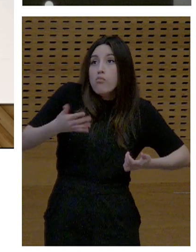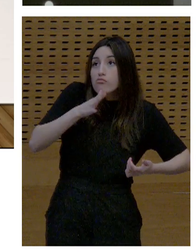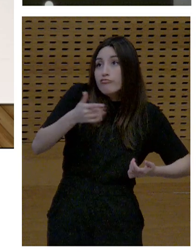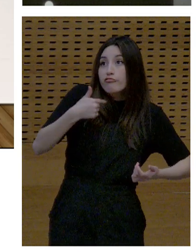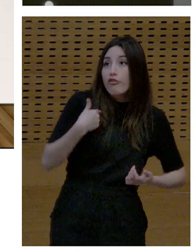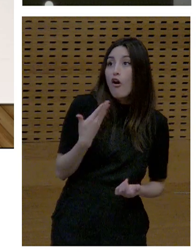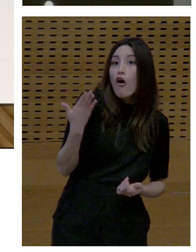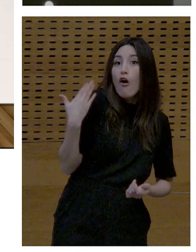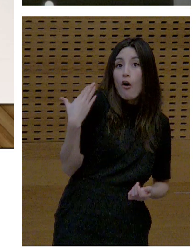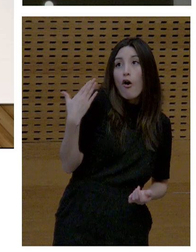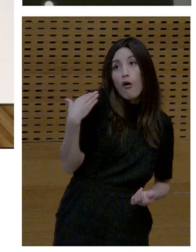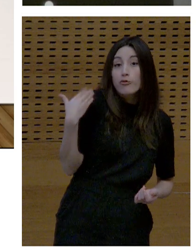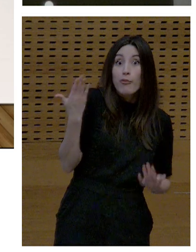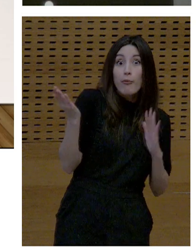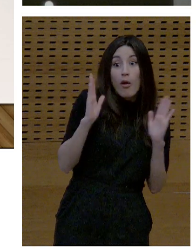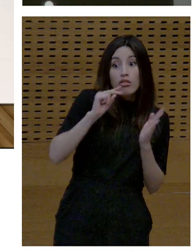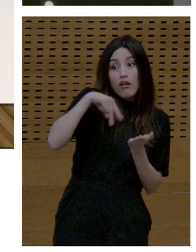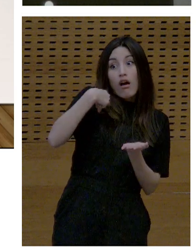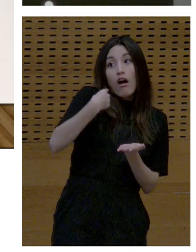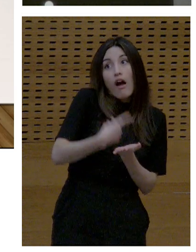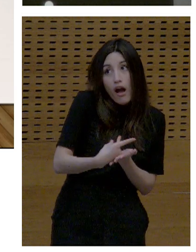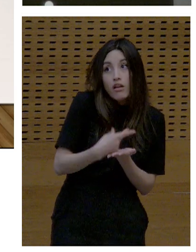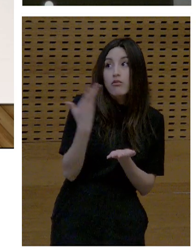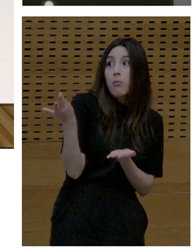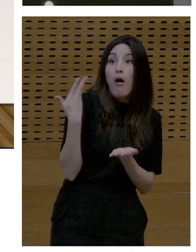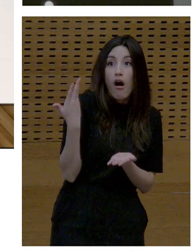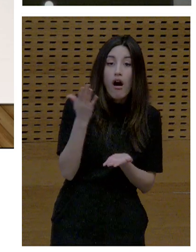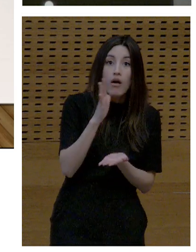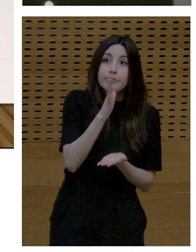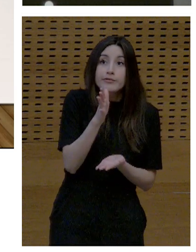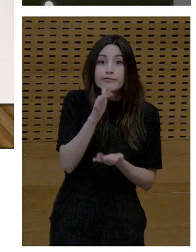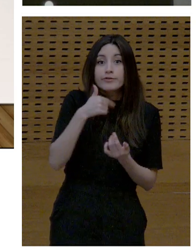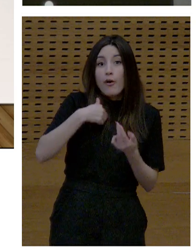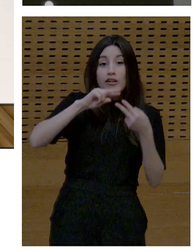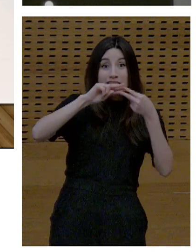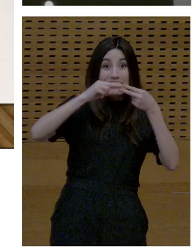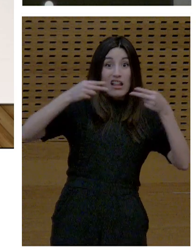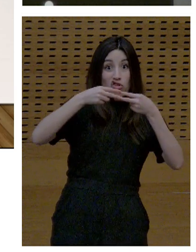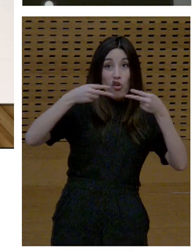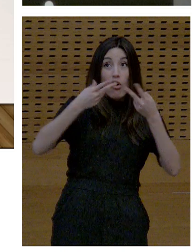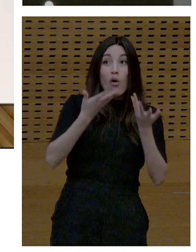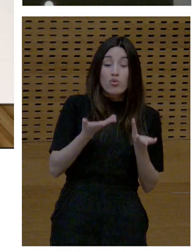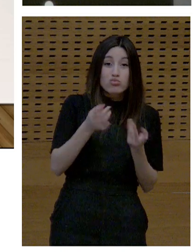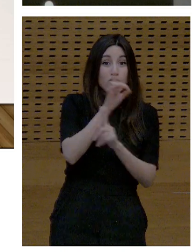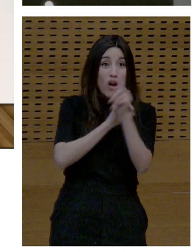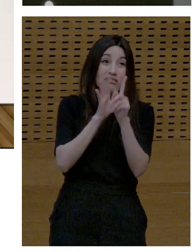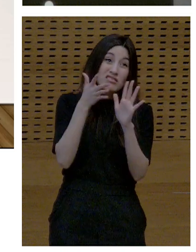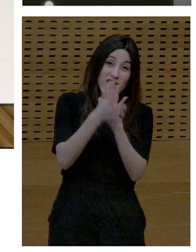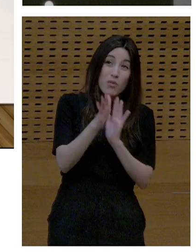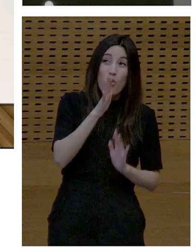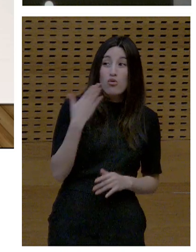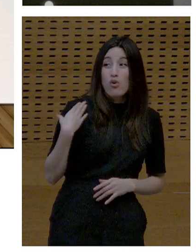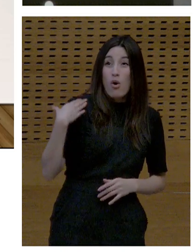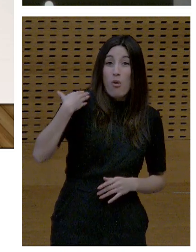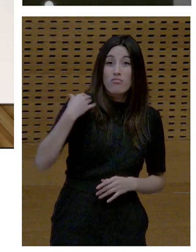el hombro cuando me caí, entonces tengo una lesión en los tendones y ahora esto hace que no mueva bien el brazo. O